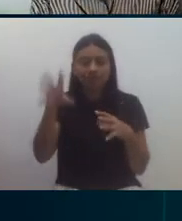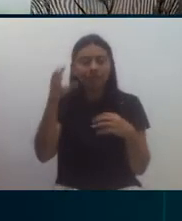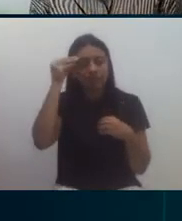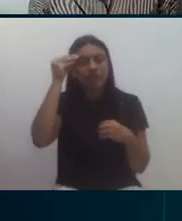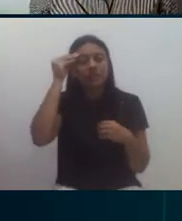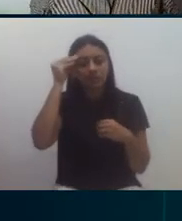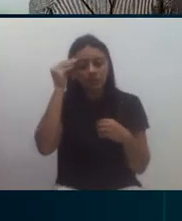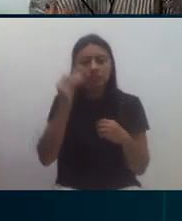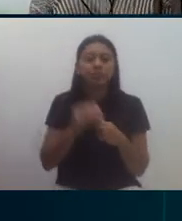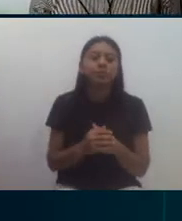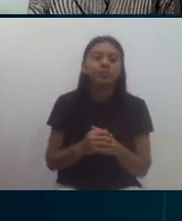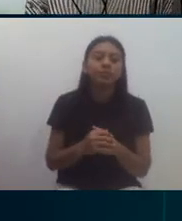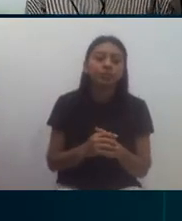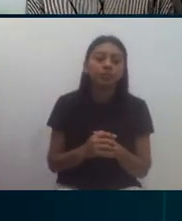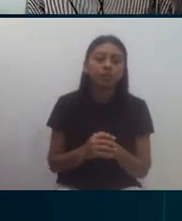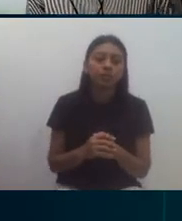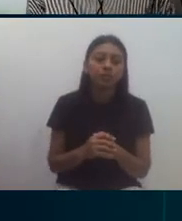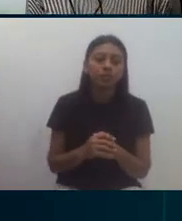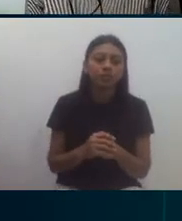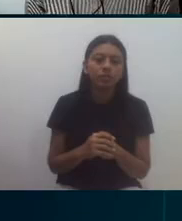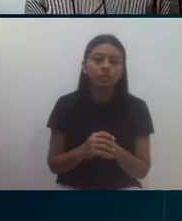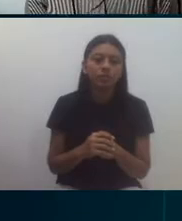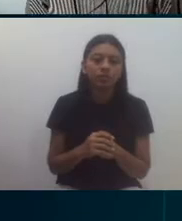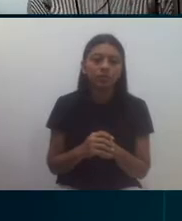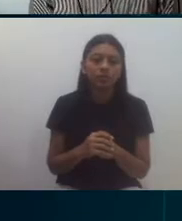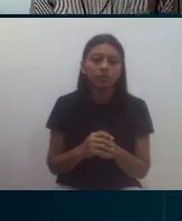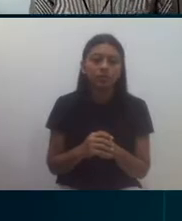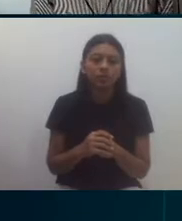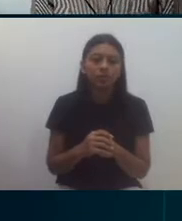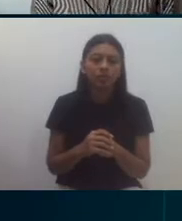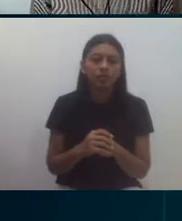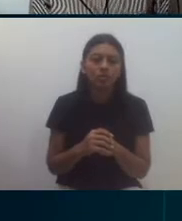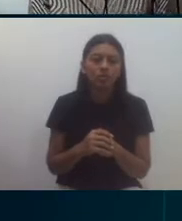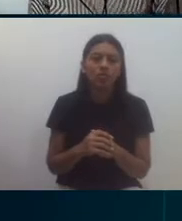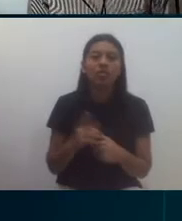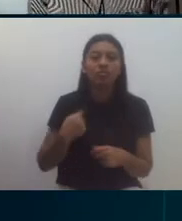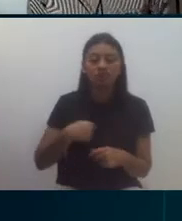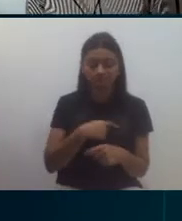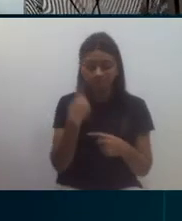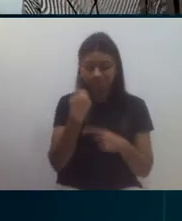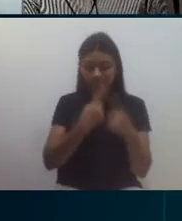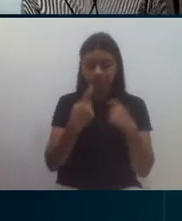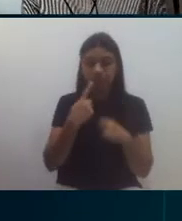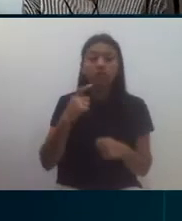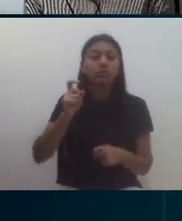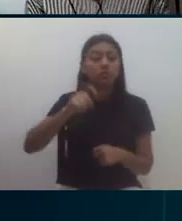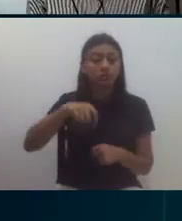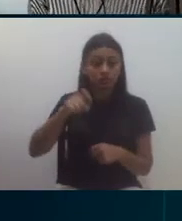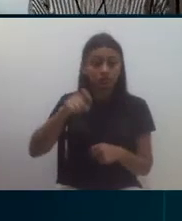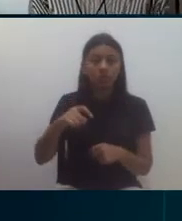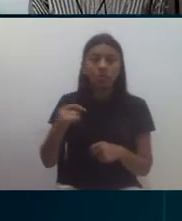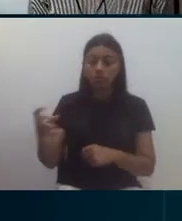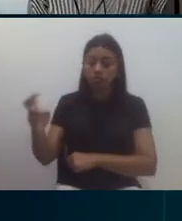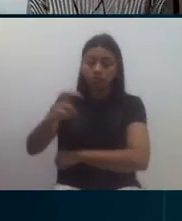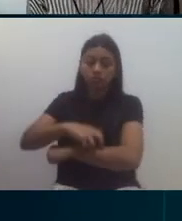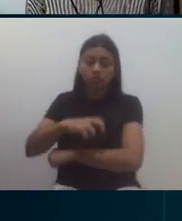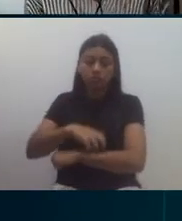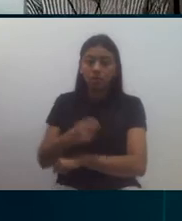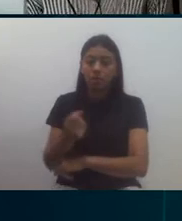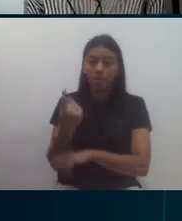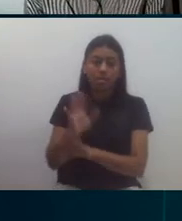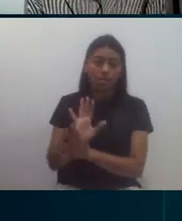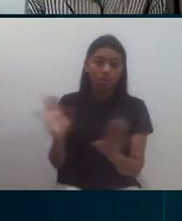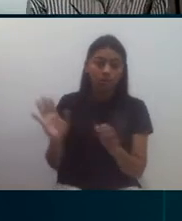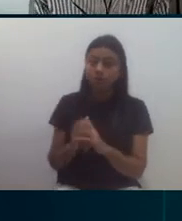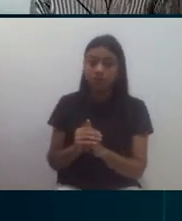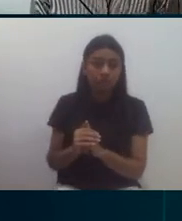como aspectos, podemos llegar a la conclusión de que necesitamos el desarrollo de un combustible alternativo. Ya se ha desarrollado